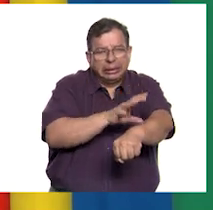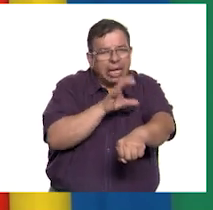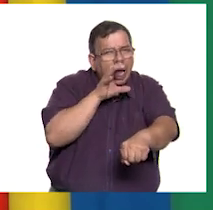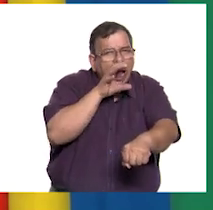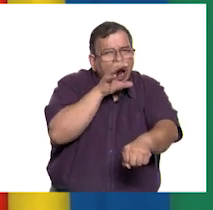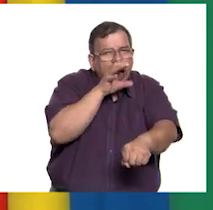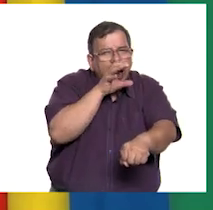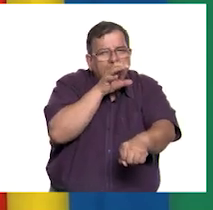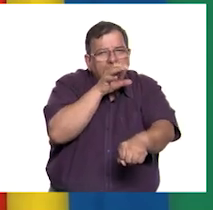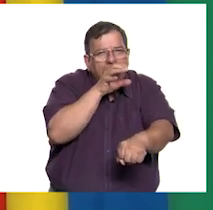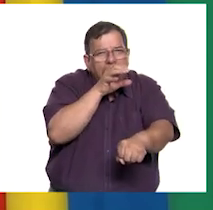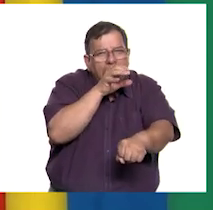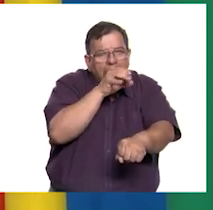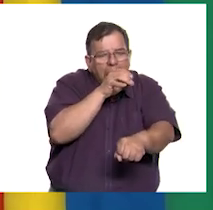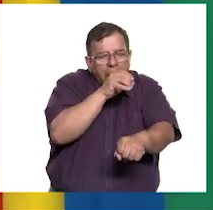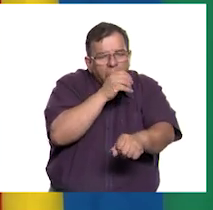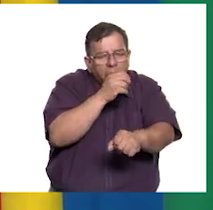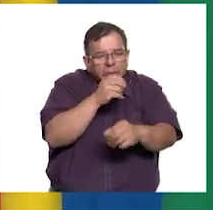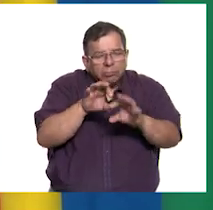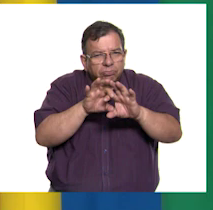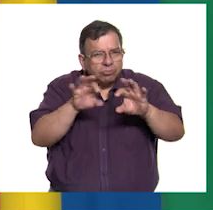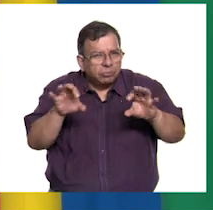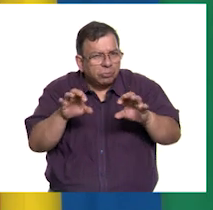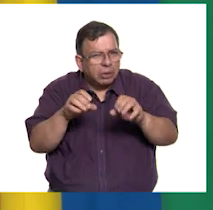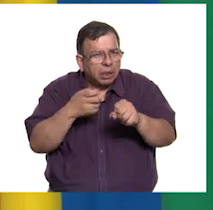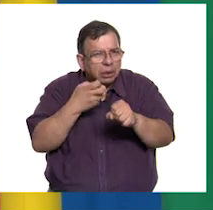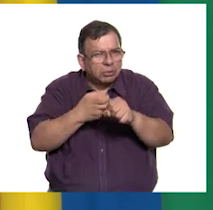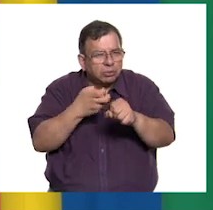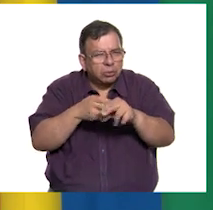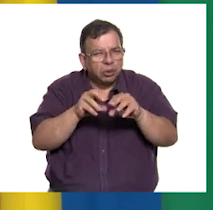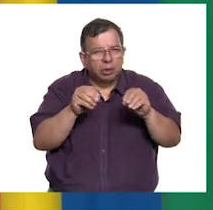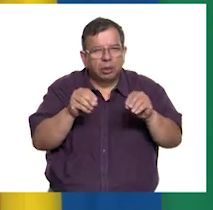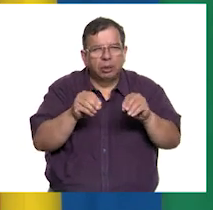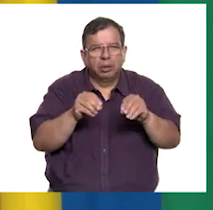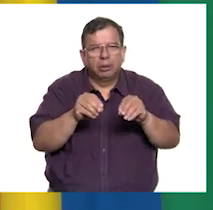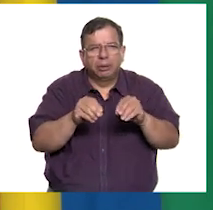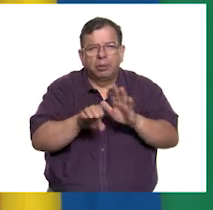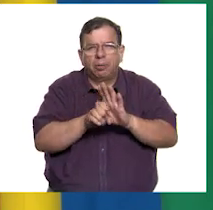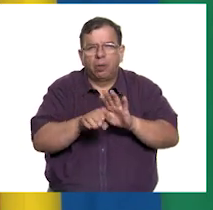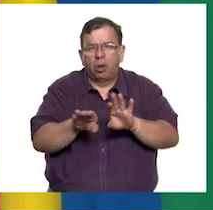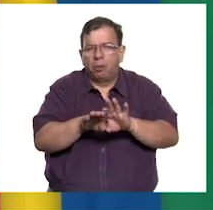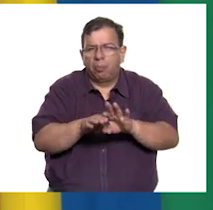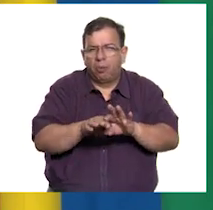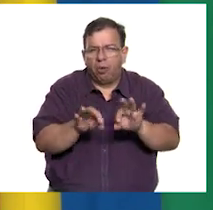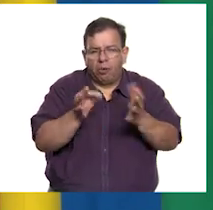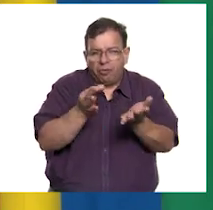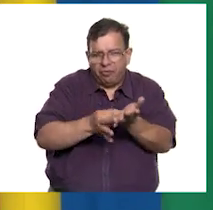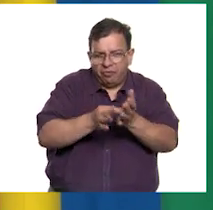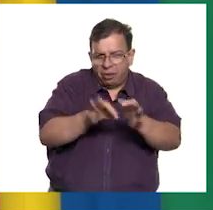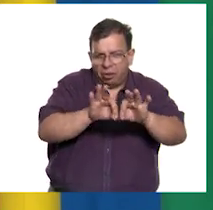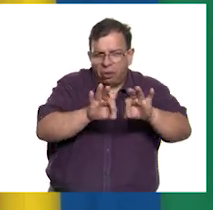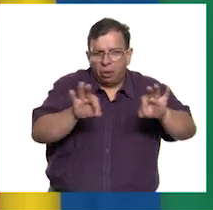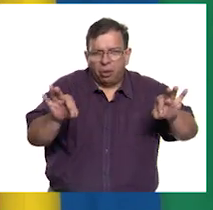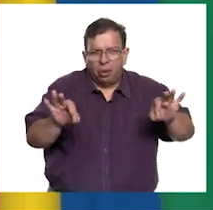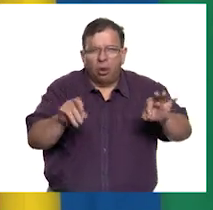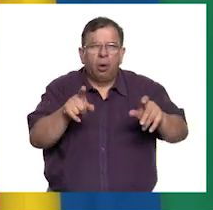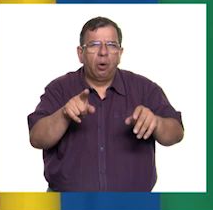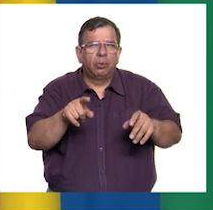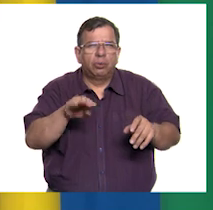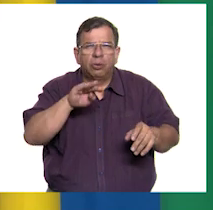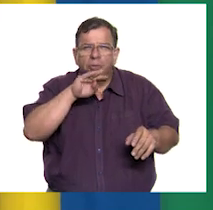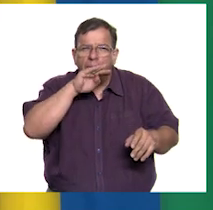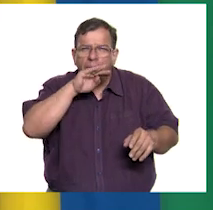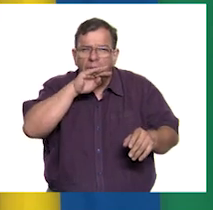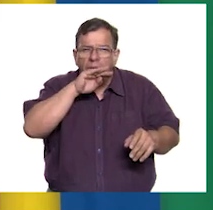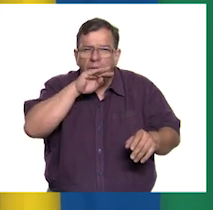a través de un objeto sólido. Esto lo podemos ver cuando se calienta una varilla metálica o, por ejemplo, cuando tu mamá pone